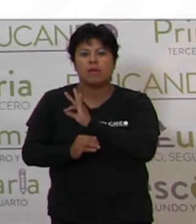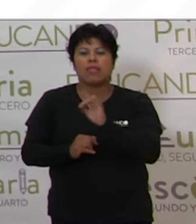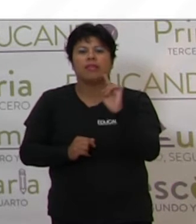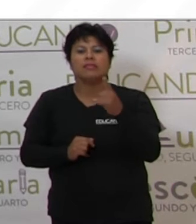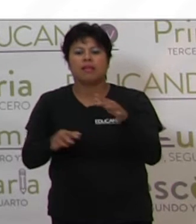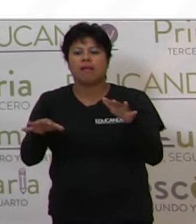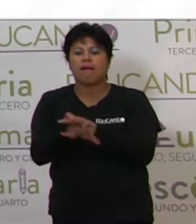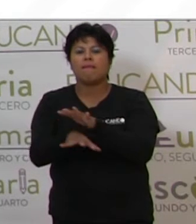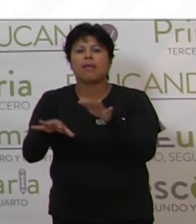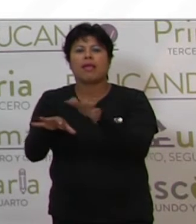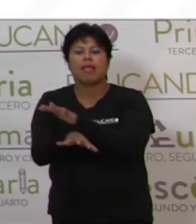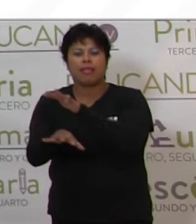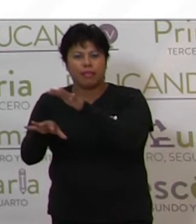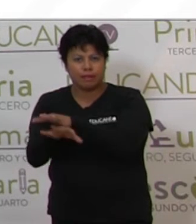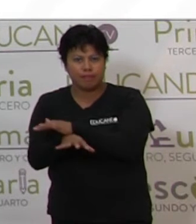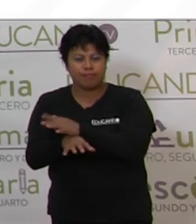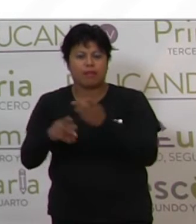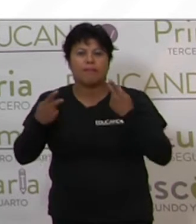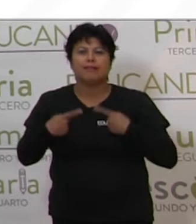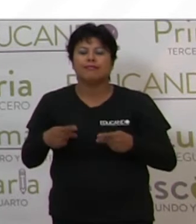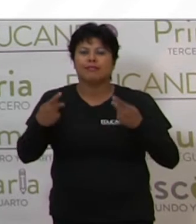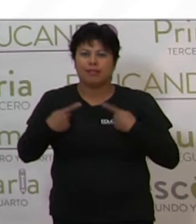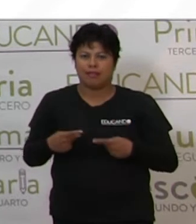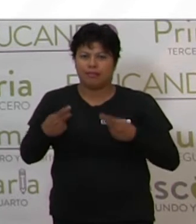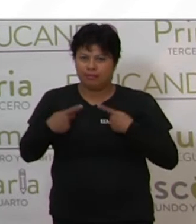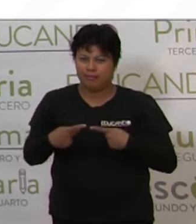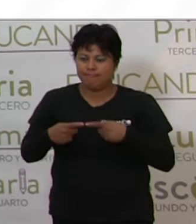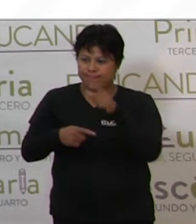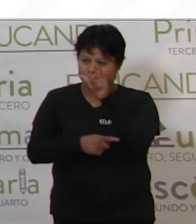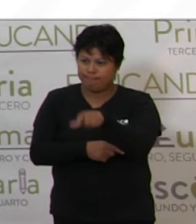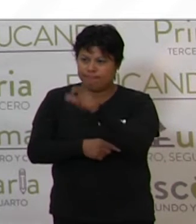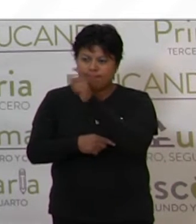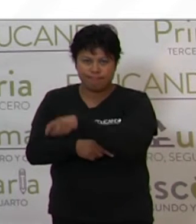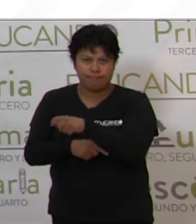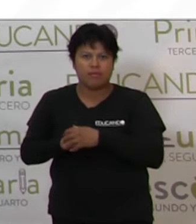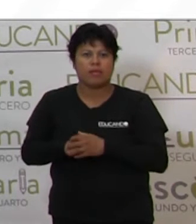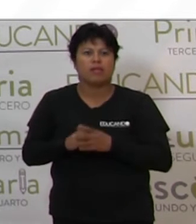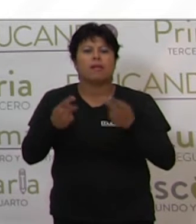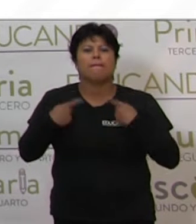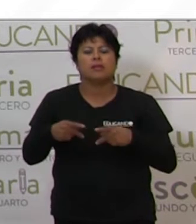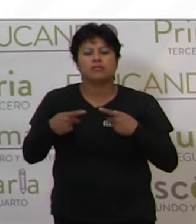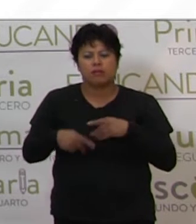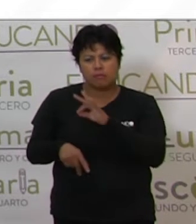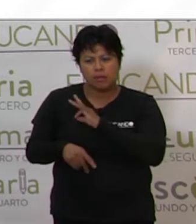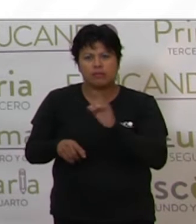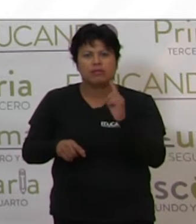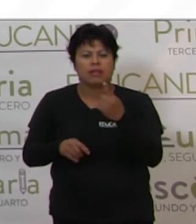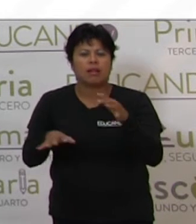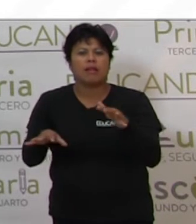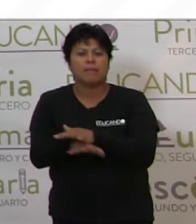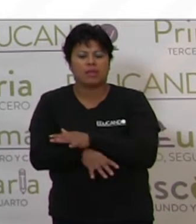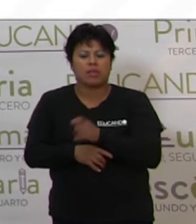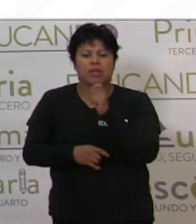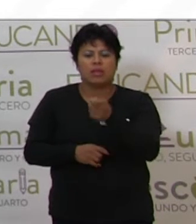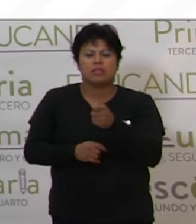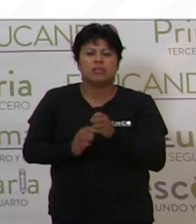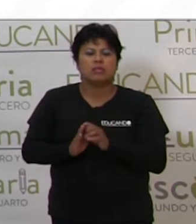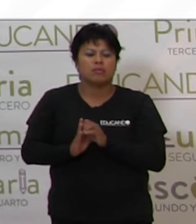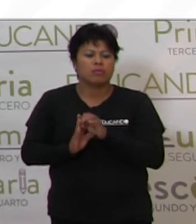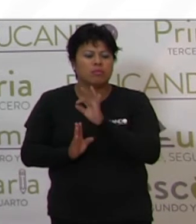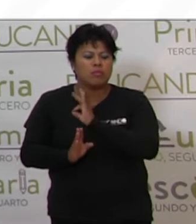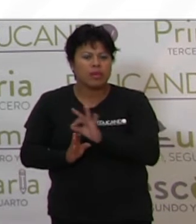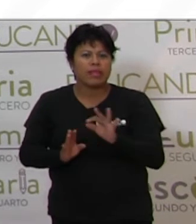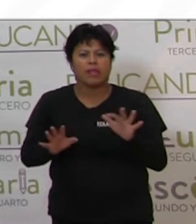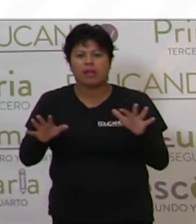ser cambiados los personajes. Los personajes también pueden ser cambiados. Esto es,